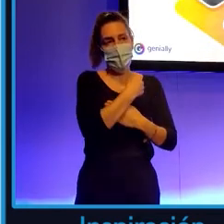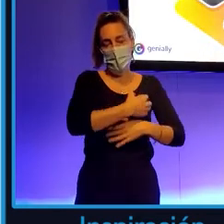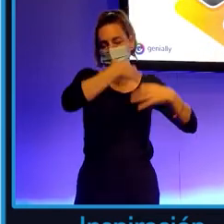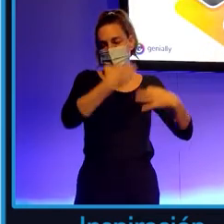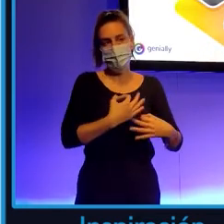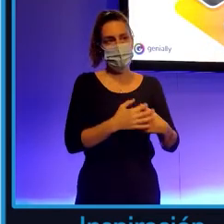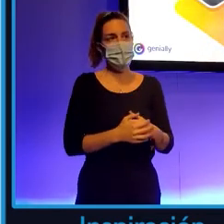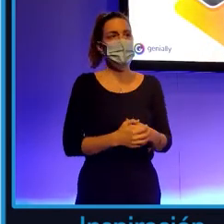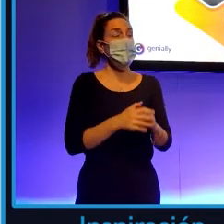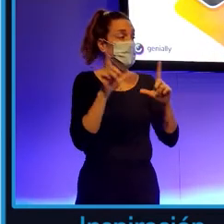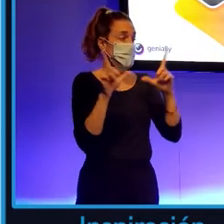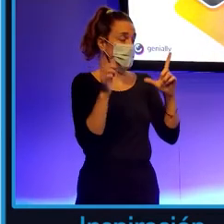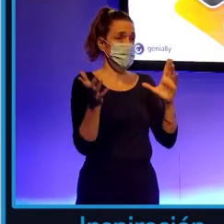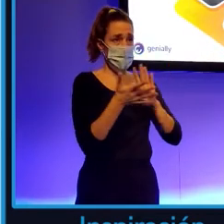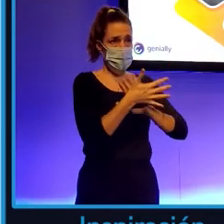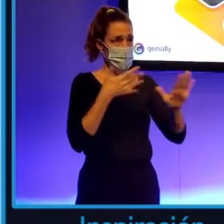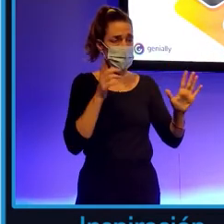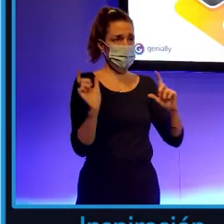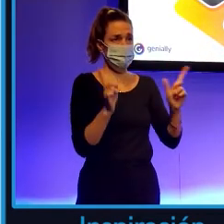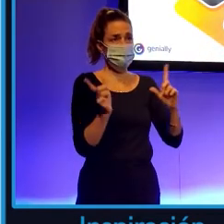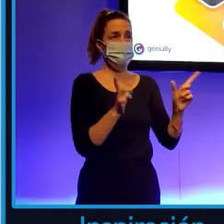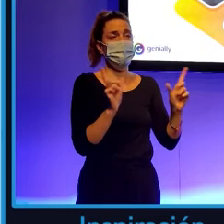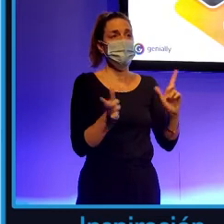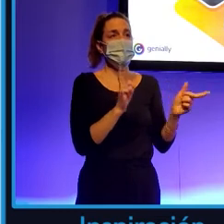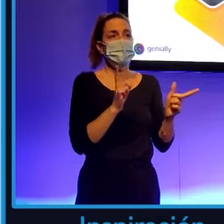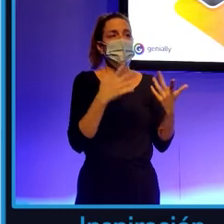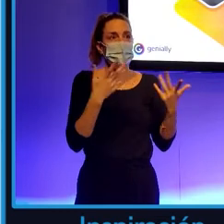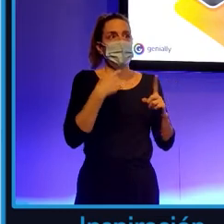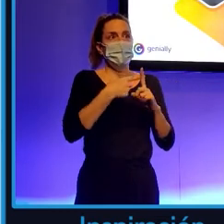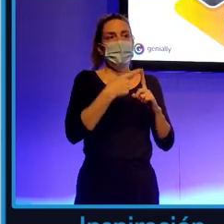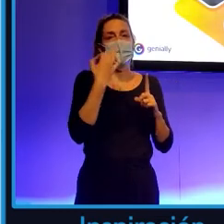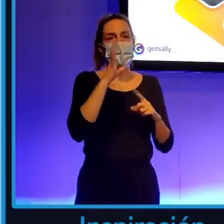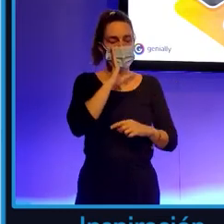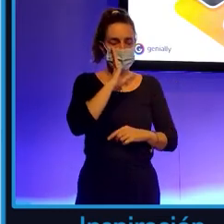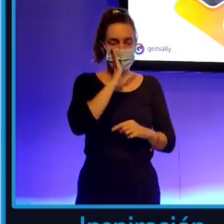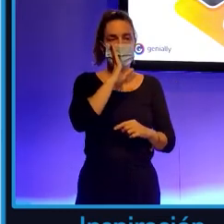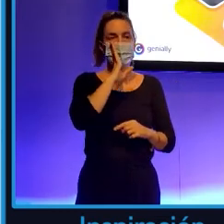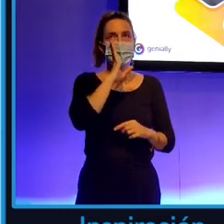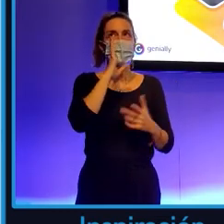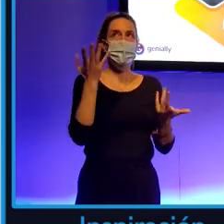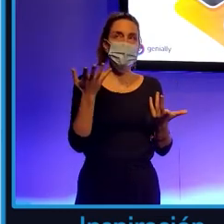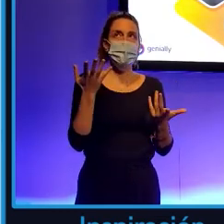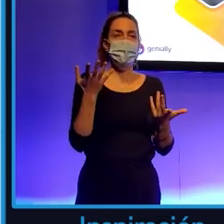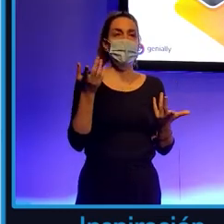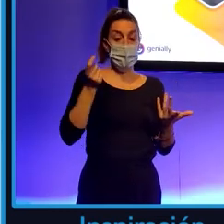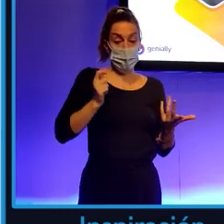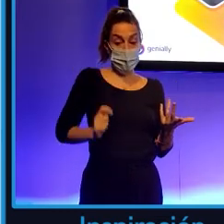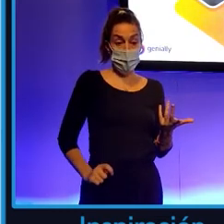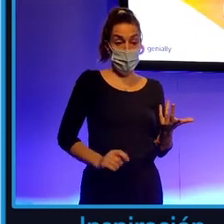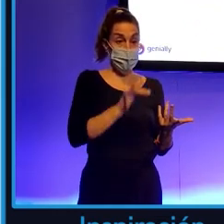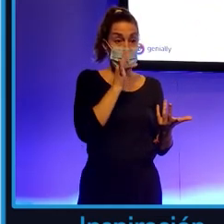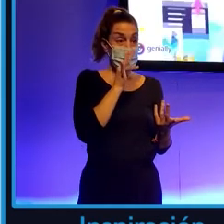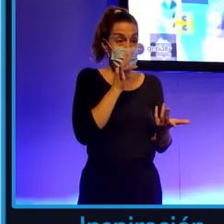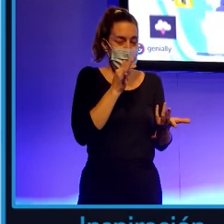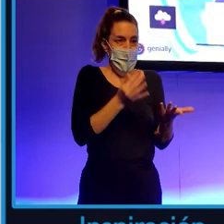estas diapositivas rápido y lo bueno saber lo que les estaba comentando antes cómo nos preparamos para esas profesiones que ni siquiera